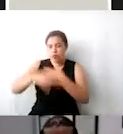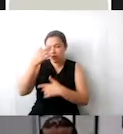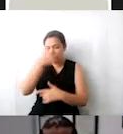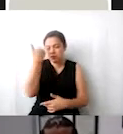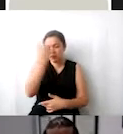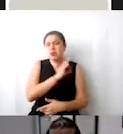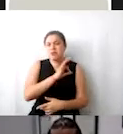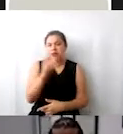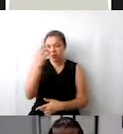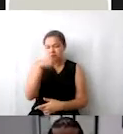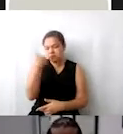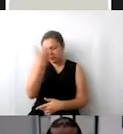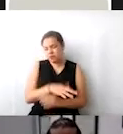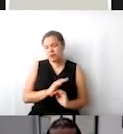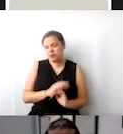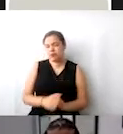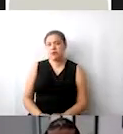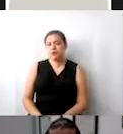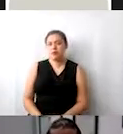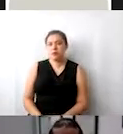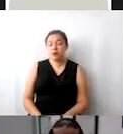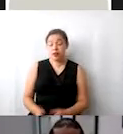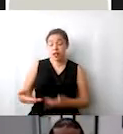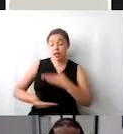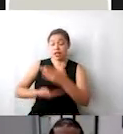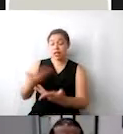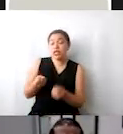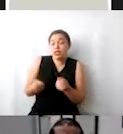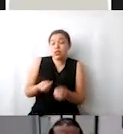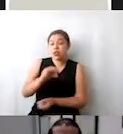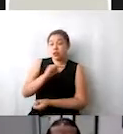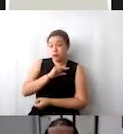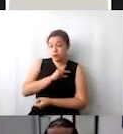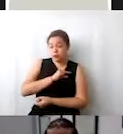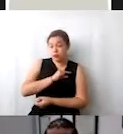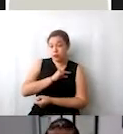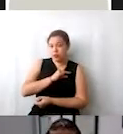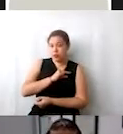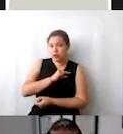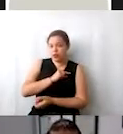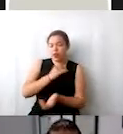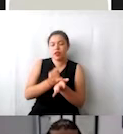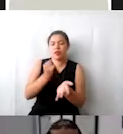Básicamente lo que dijo es, en los servicios de seguridad privada no hay retención.